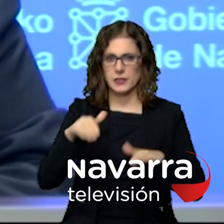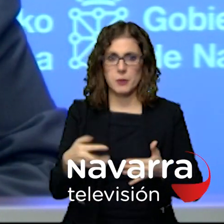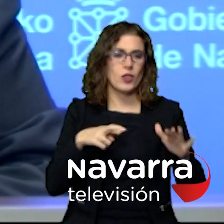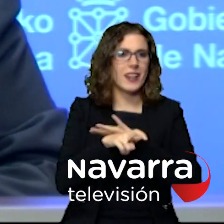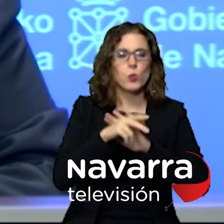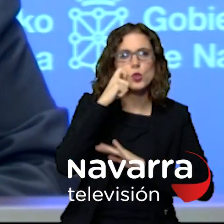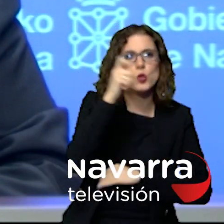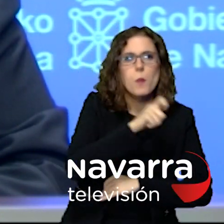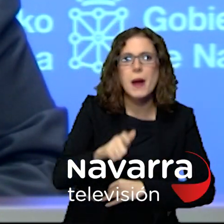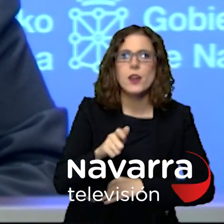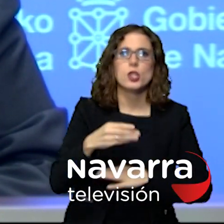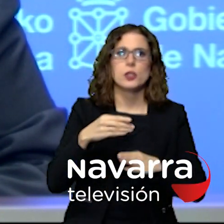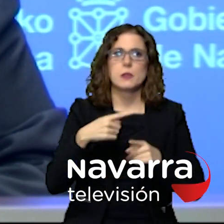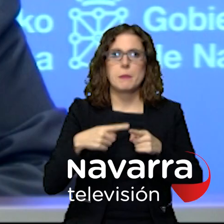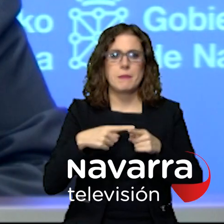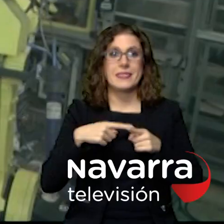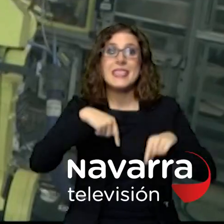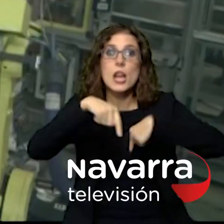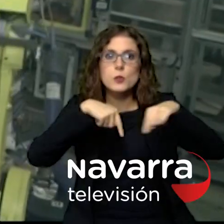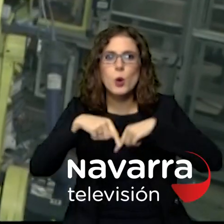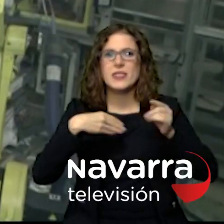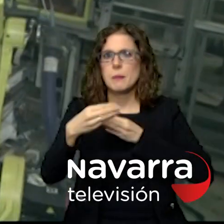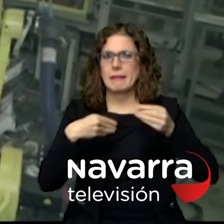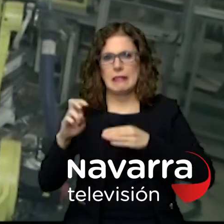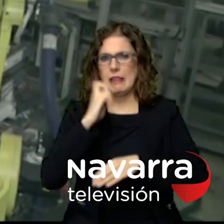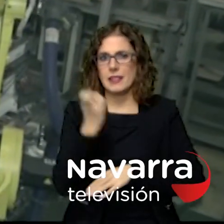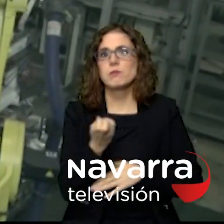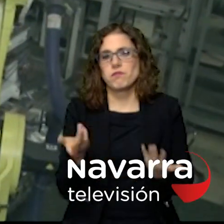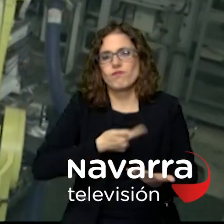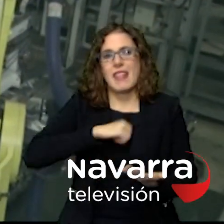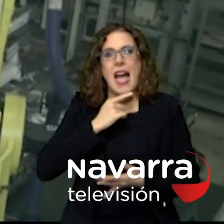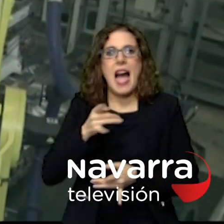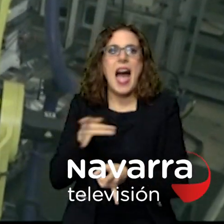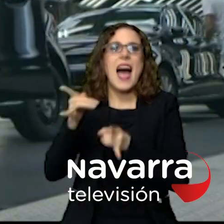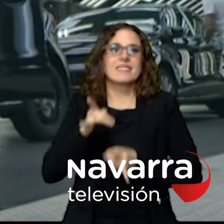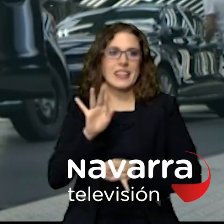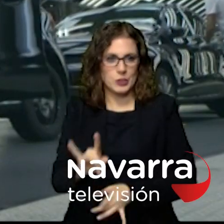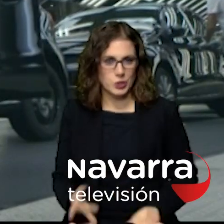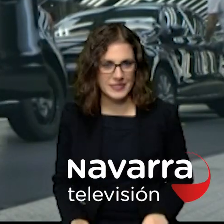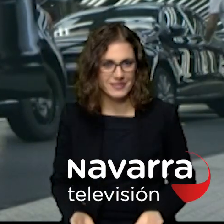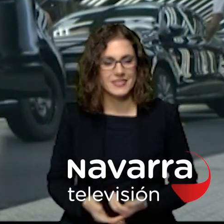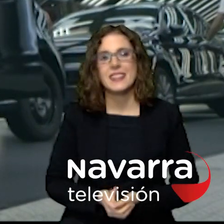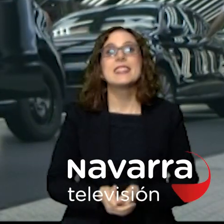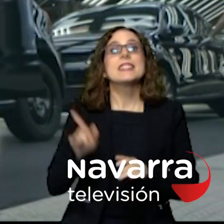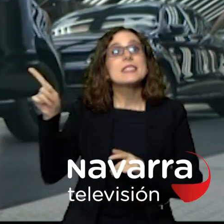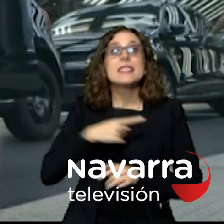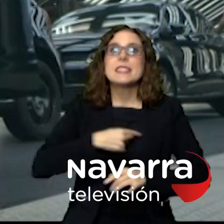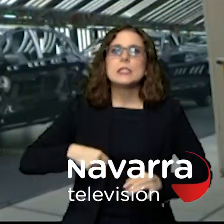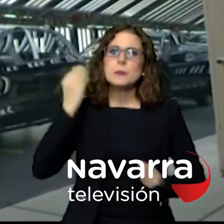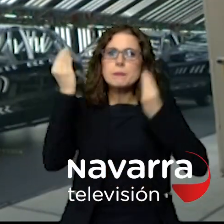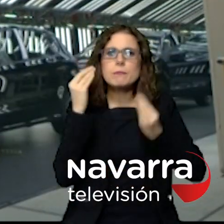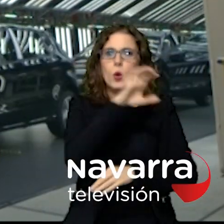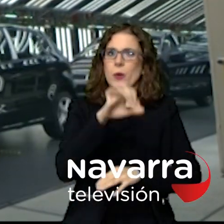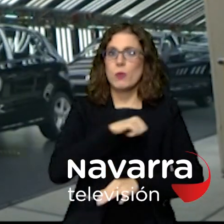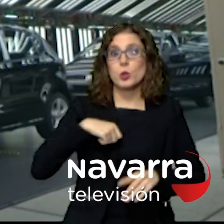materiales de transporte de cara a que seamos atractivos. La delegación del país asiático se debate entre varias comunidades pero Navarra parte en buena posición